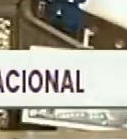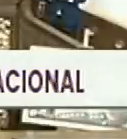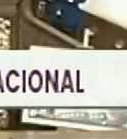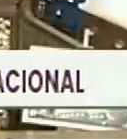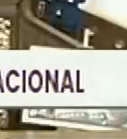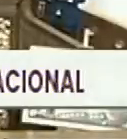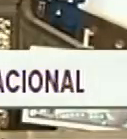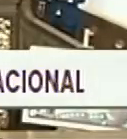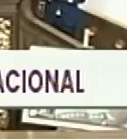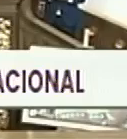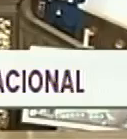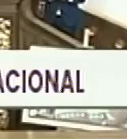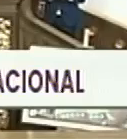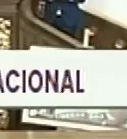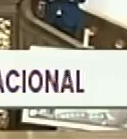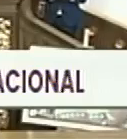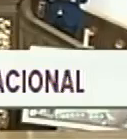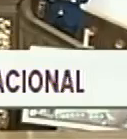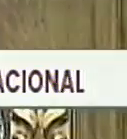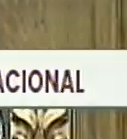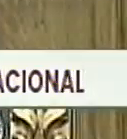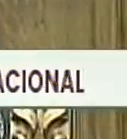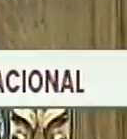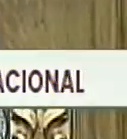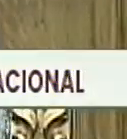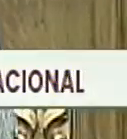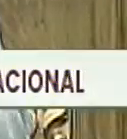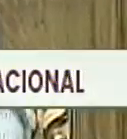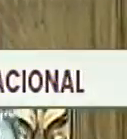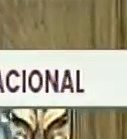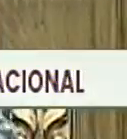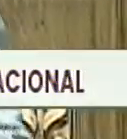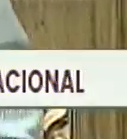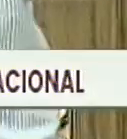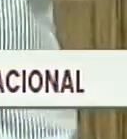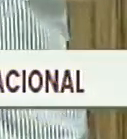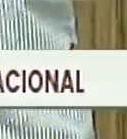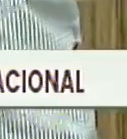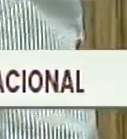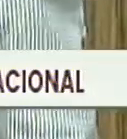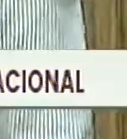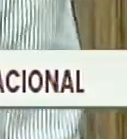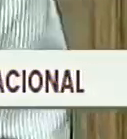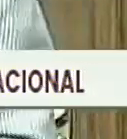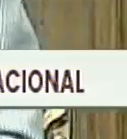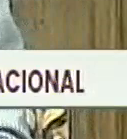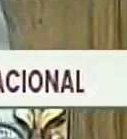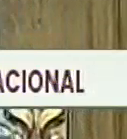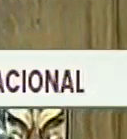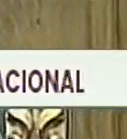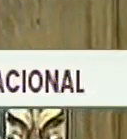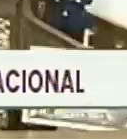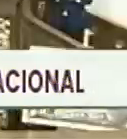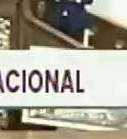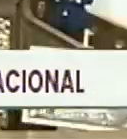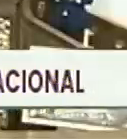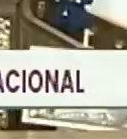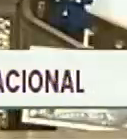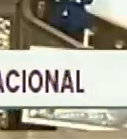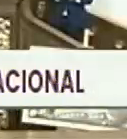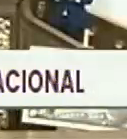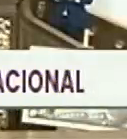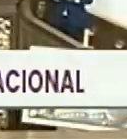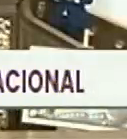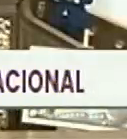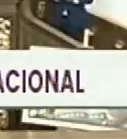dará el último balance que hace este Comité de Postulaciones Electorales y la Comisión Especial designada para esta sesión especial. Compañeros, compañeras,